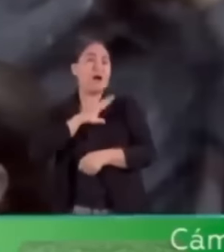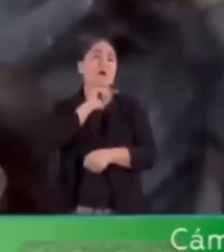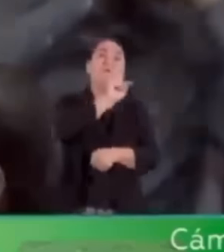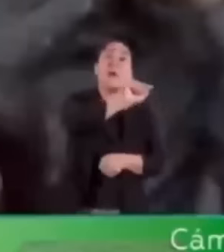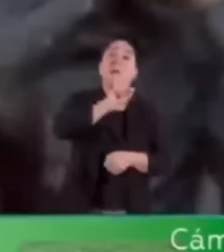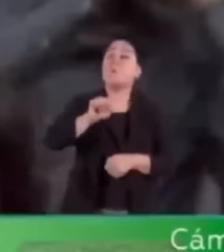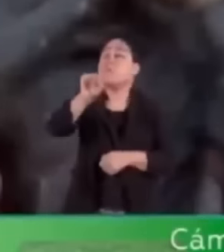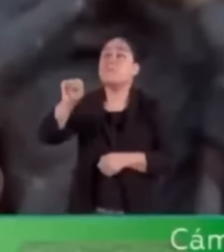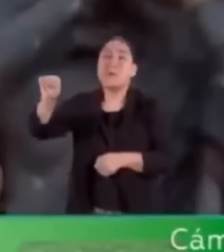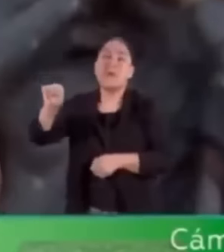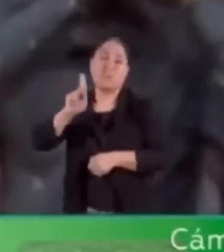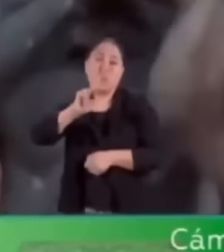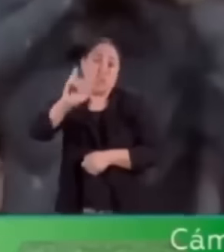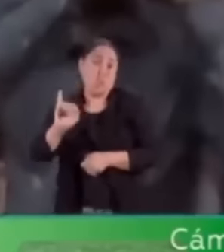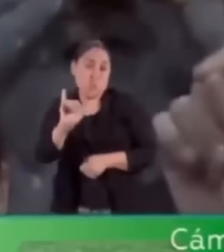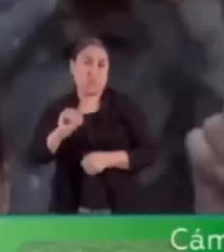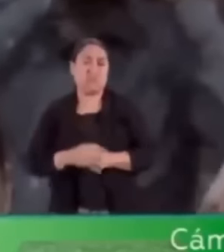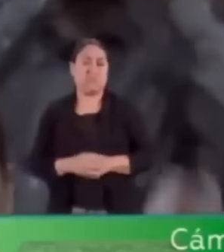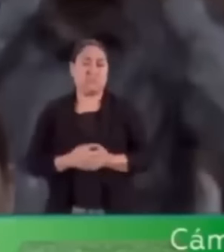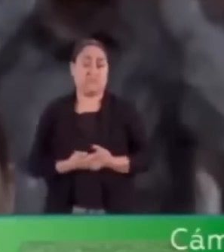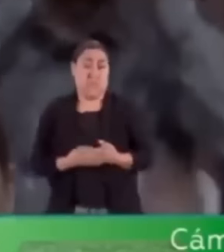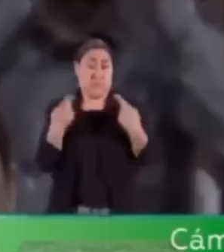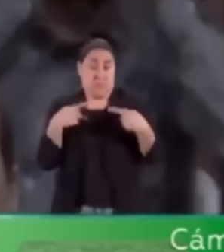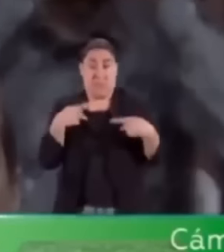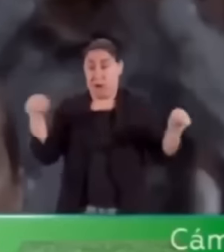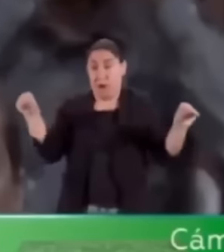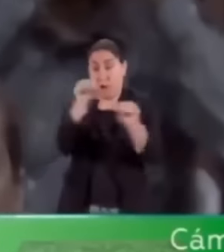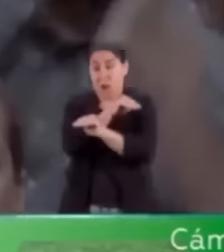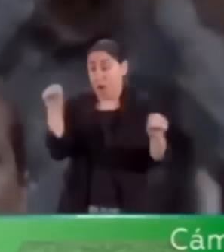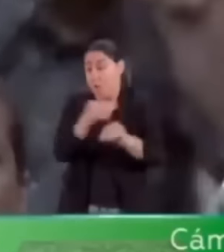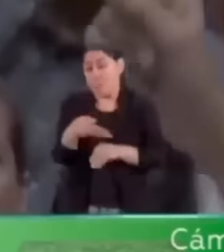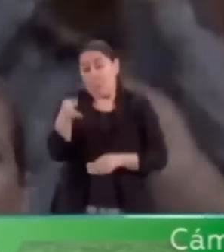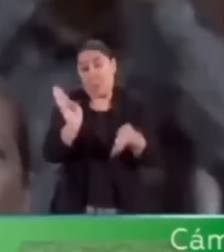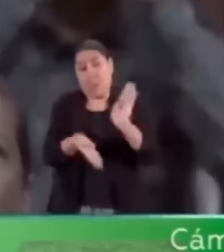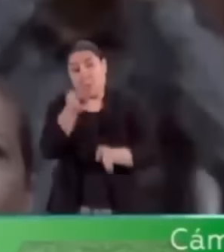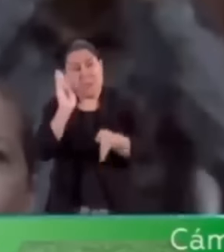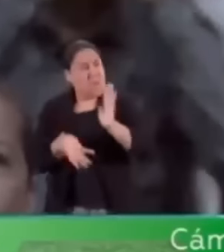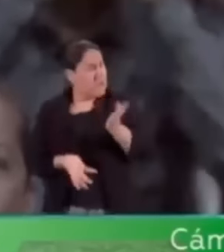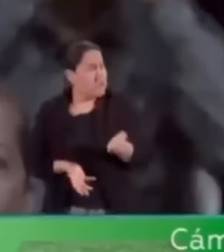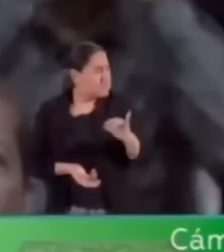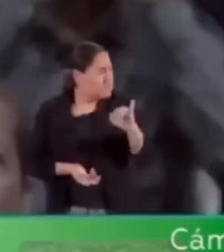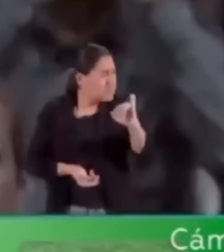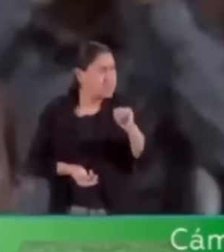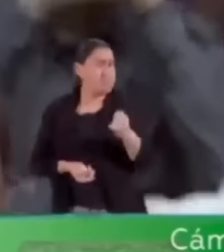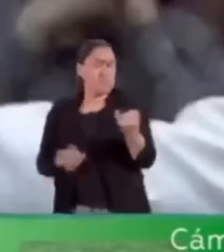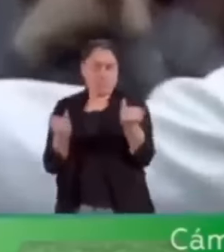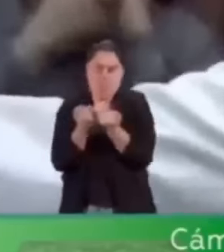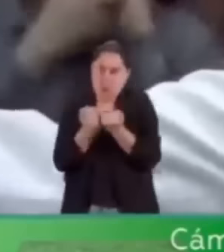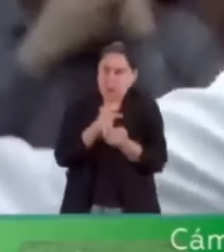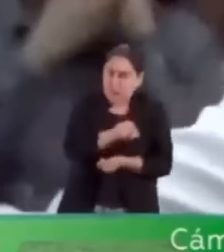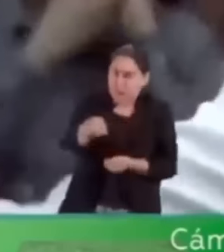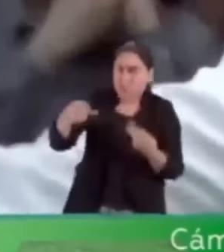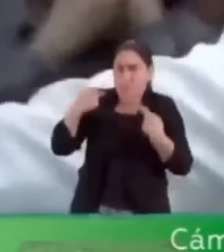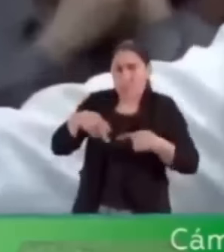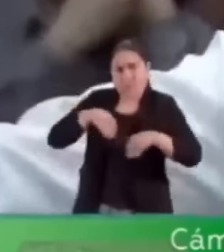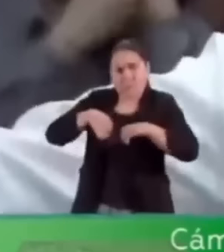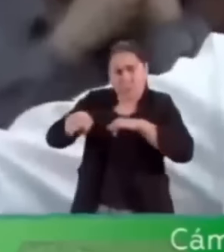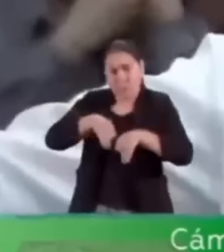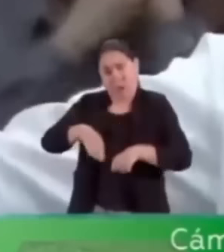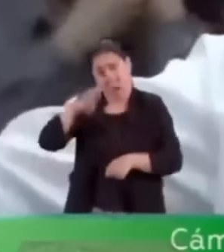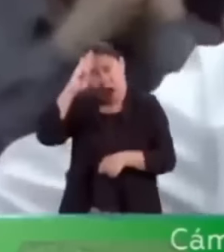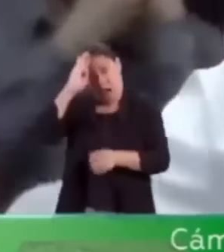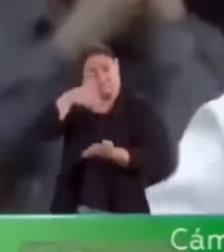judiciales. Sustituyen a las personas, las despiden. Claro que tocan a los trabajadores, nada más los van a correr